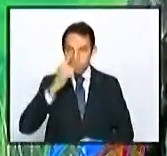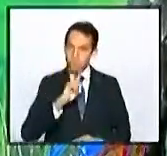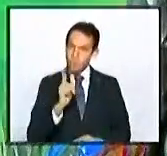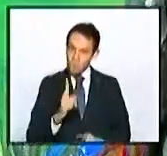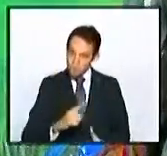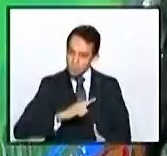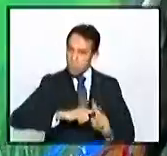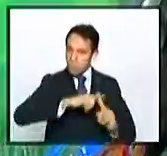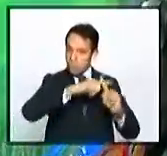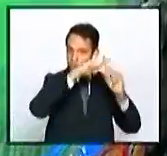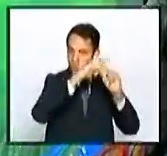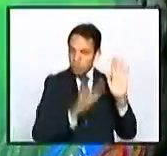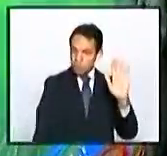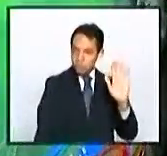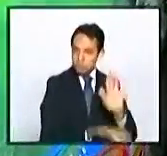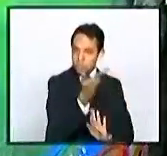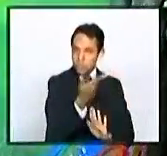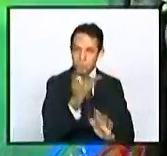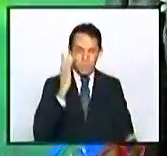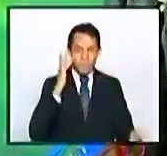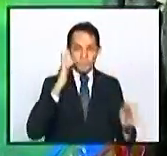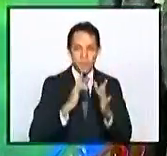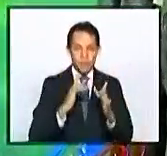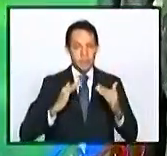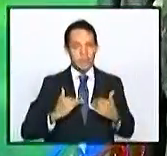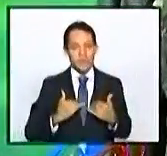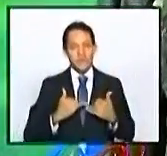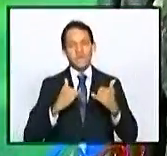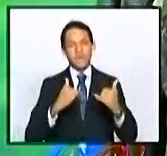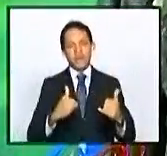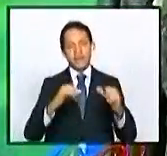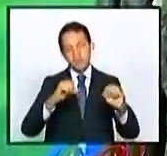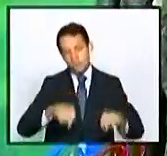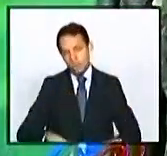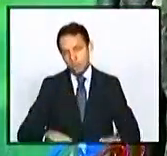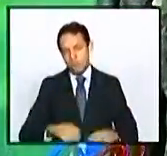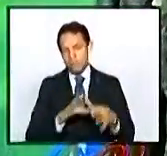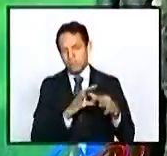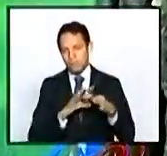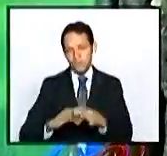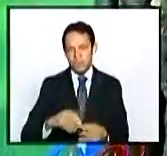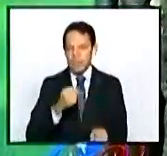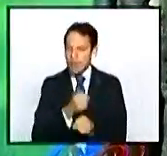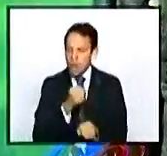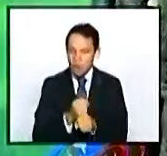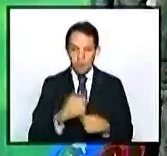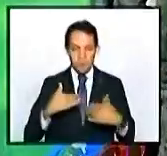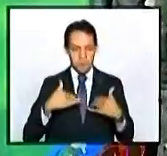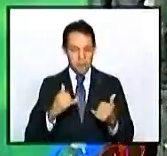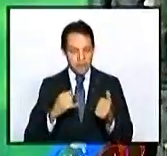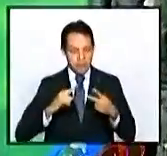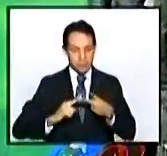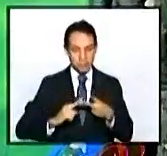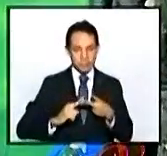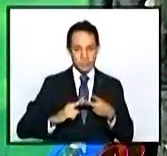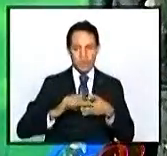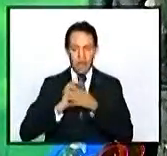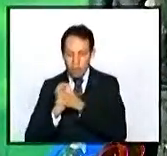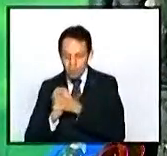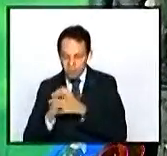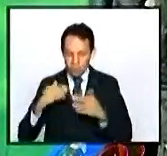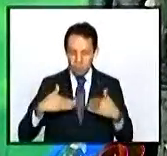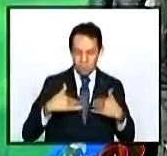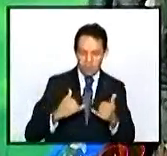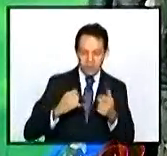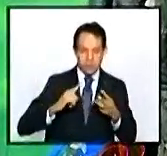cosas y poder encontrar esos estados de felicidad y encontrar en el trabajo y en todos los ambientes aspectos